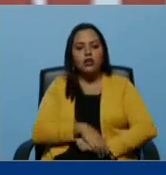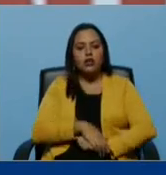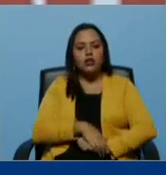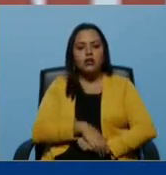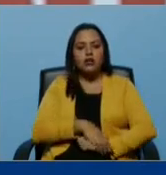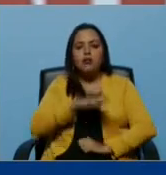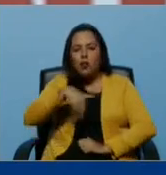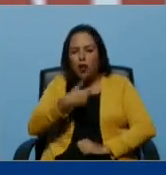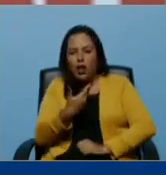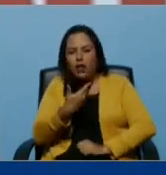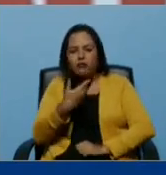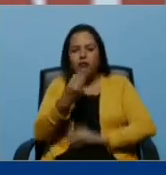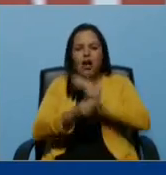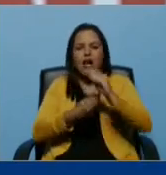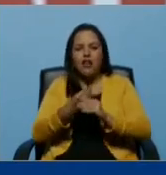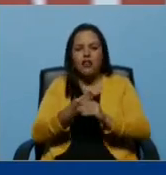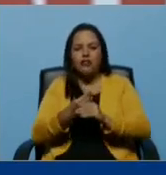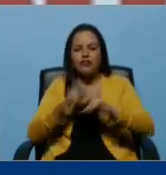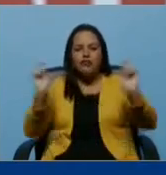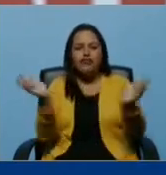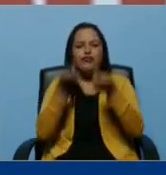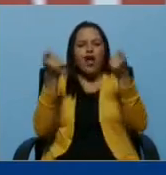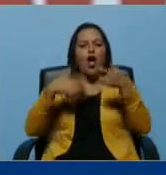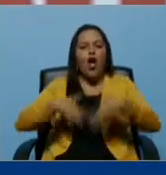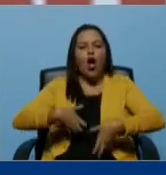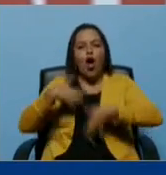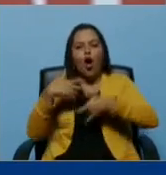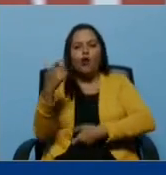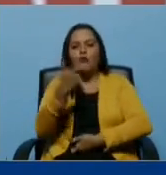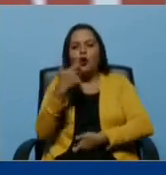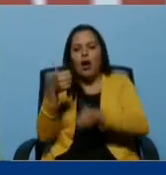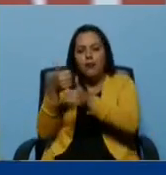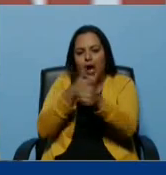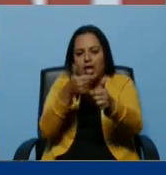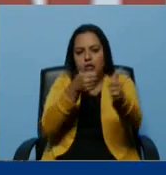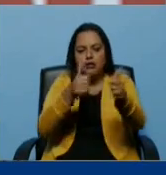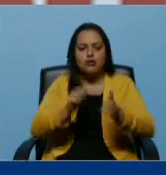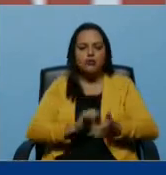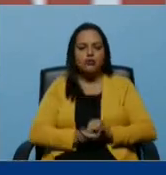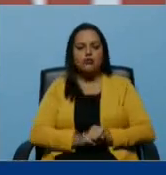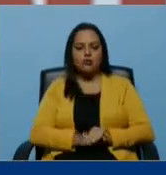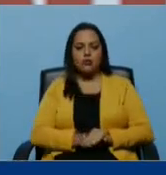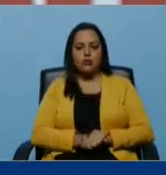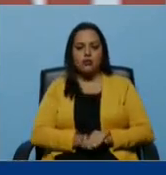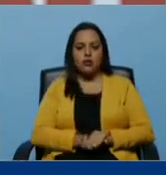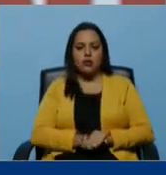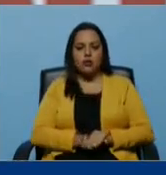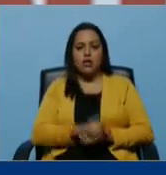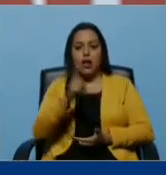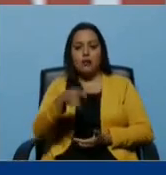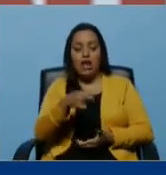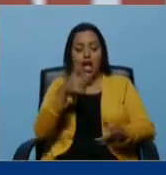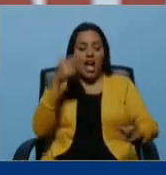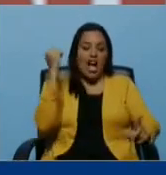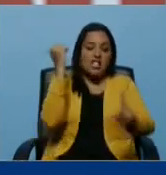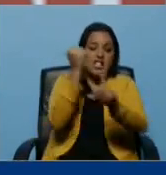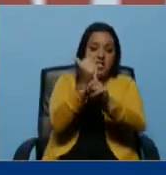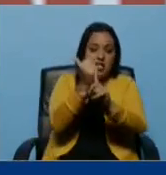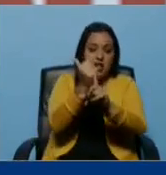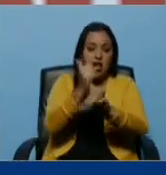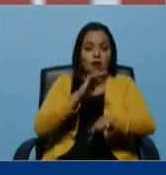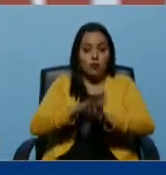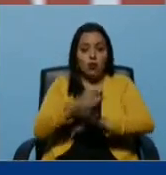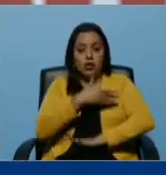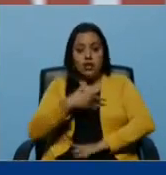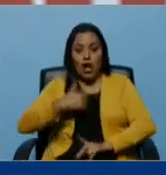bueno, hacer hegemonía de odio, de persecuciones, de asesinatos, porque han mandado a